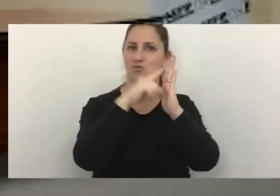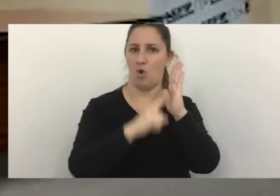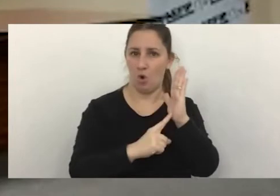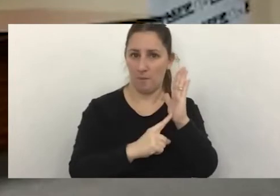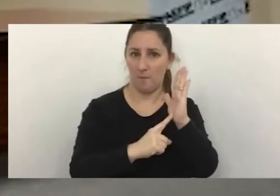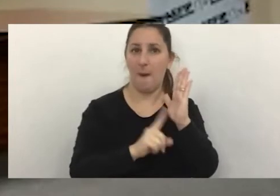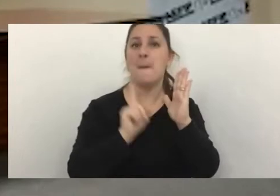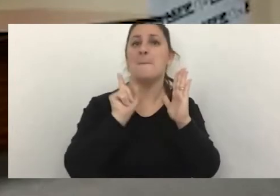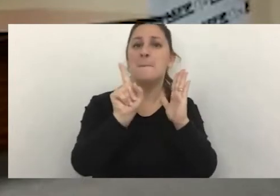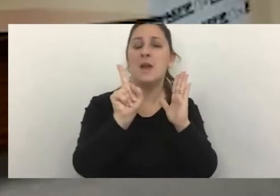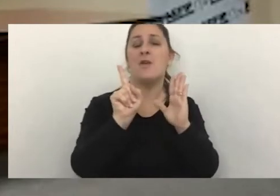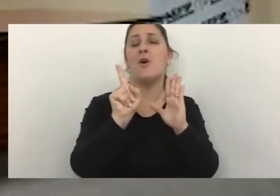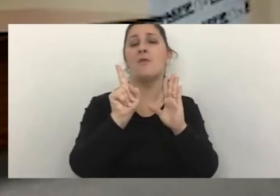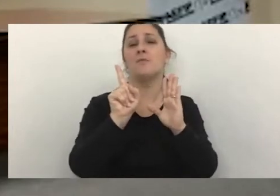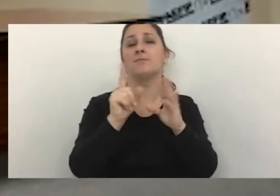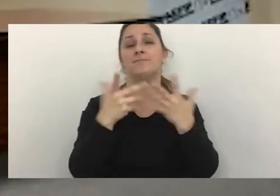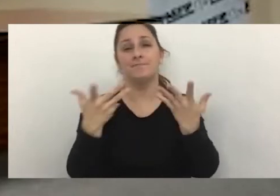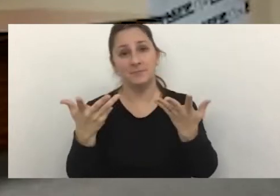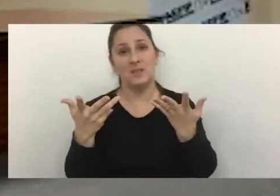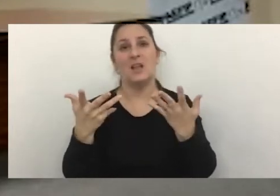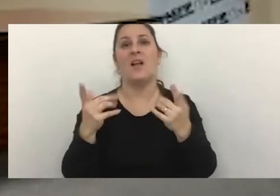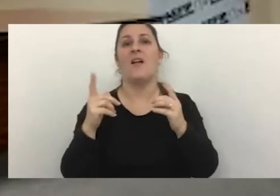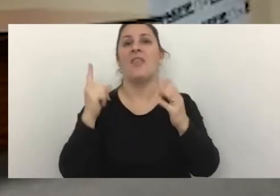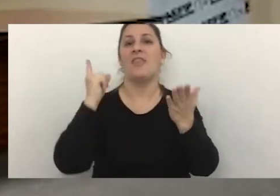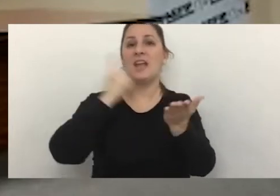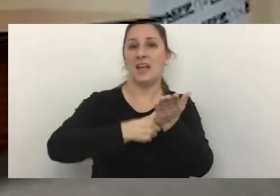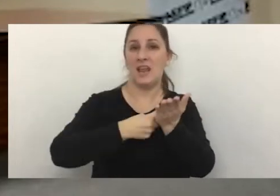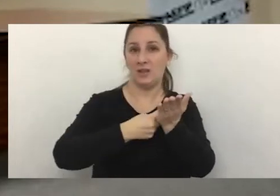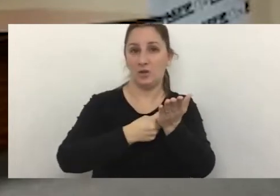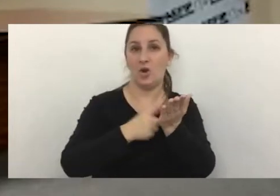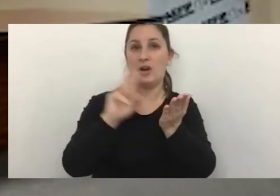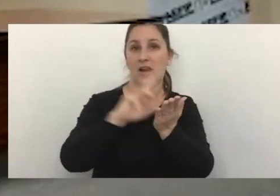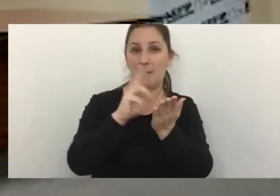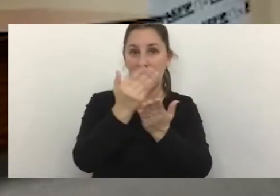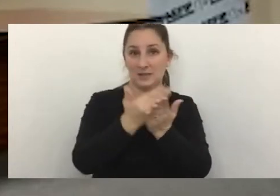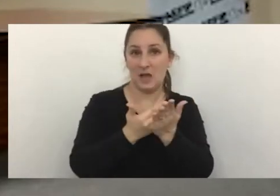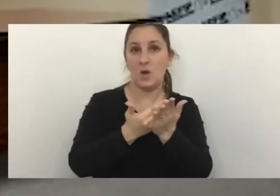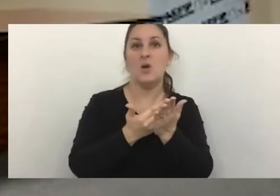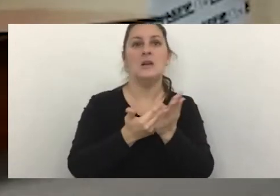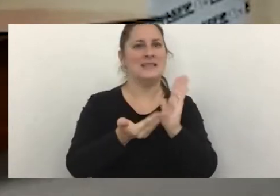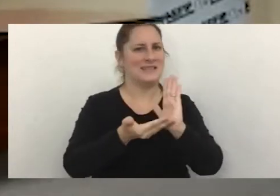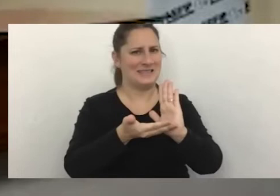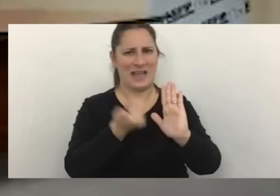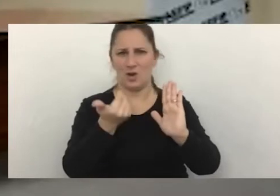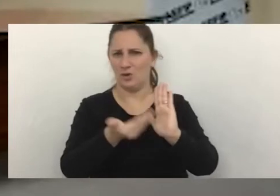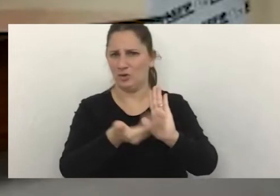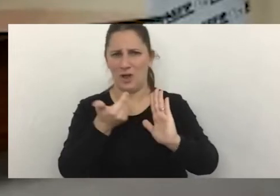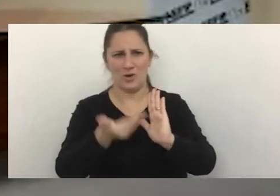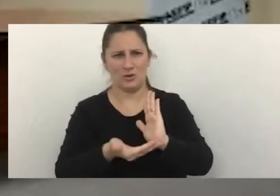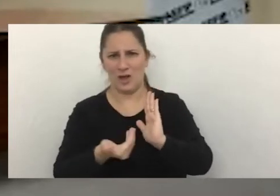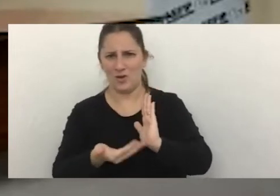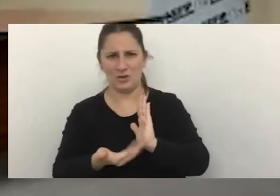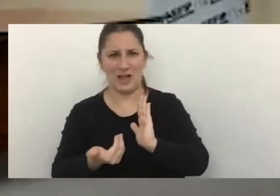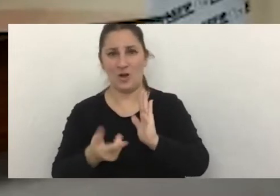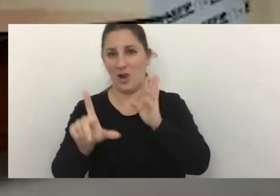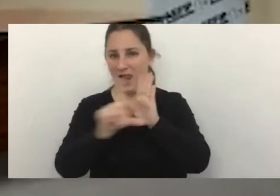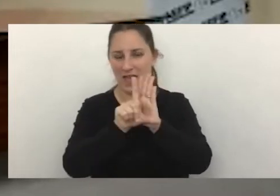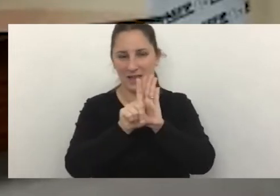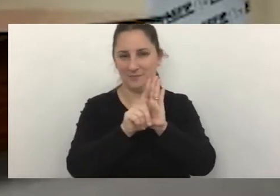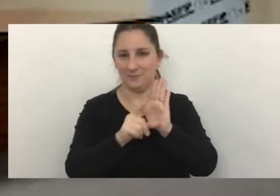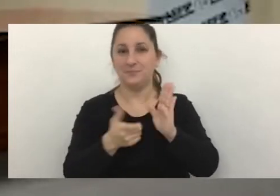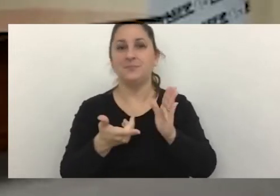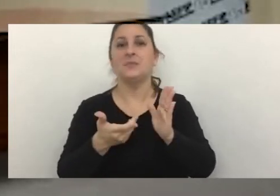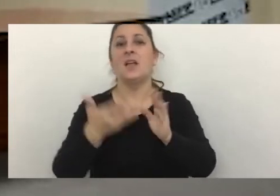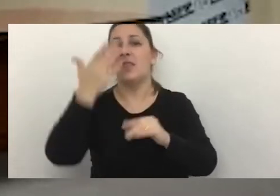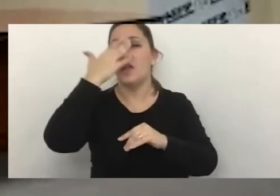después, obviamente, el decreto reglamentario le vació bastante de contenido la ley, pero ya después los jueces